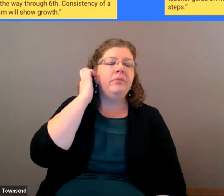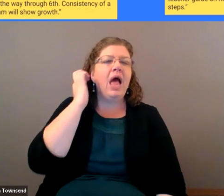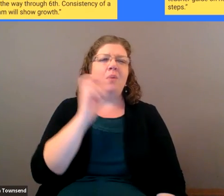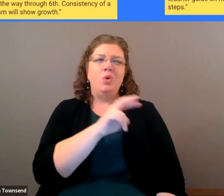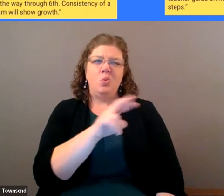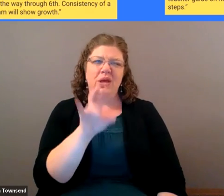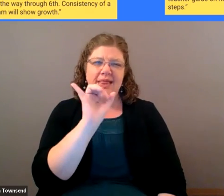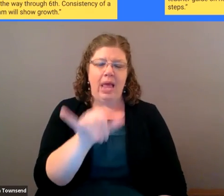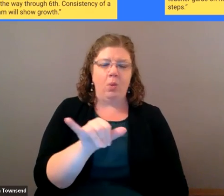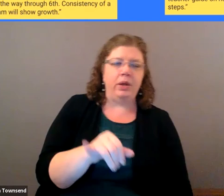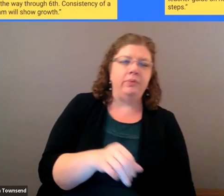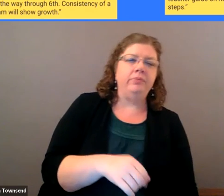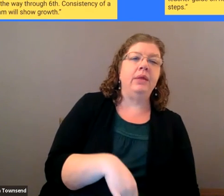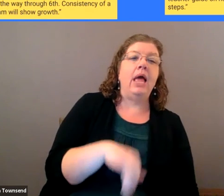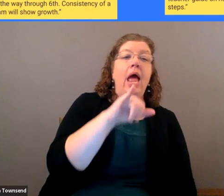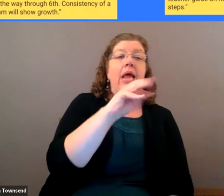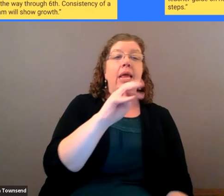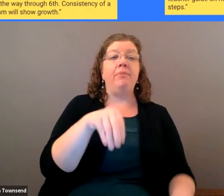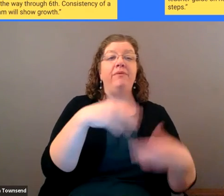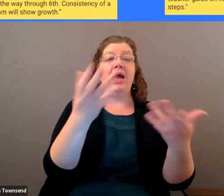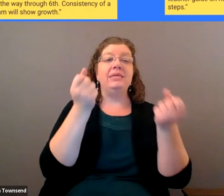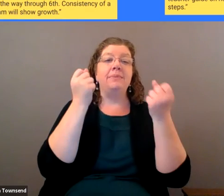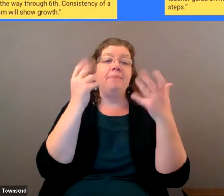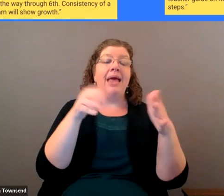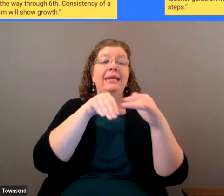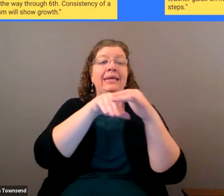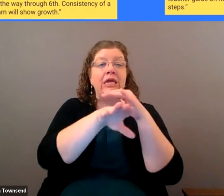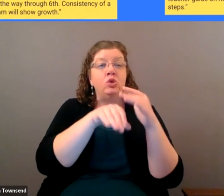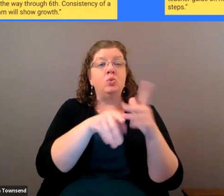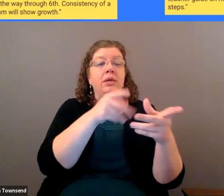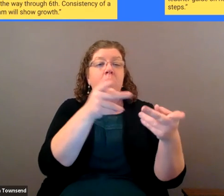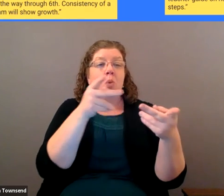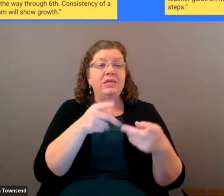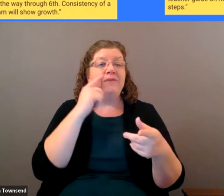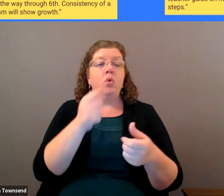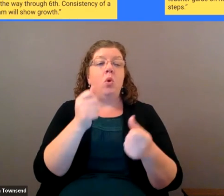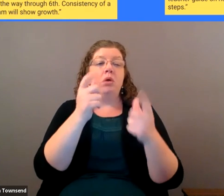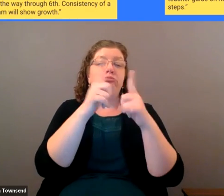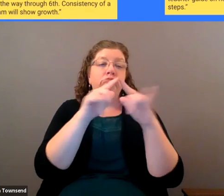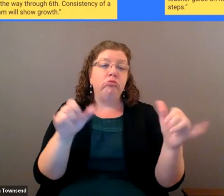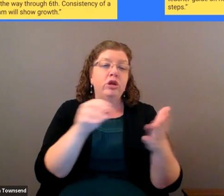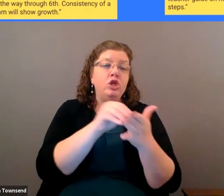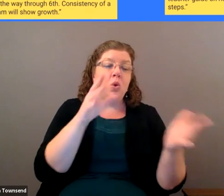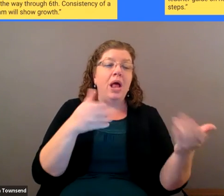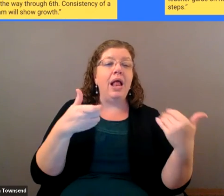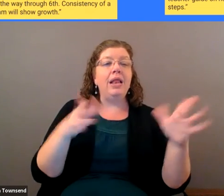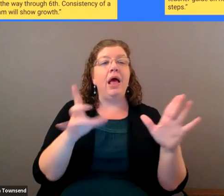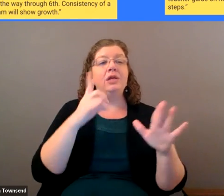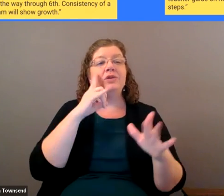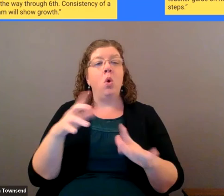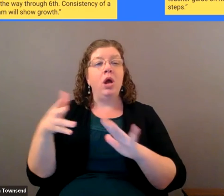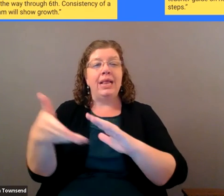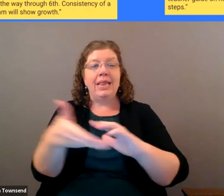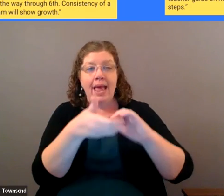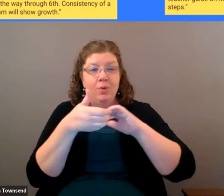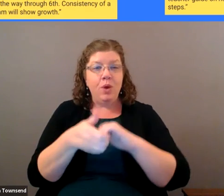esto. Dice, IEM provee muchos puntos de entrada para todo tipo de estudiantes y permite la colaboración